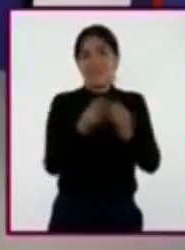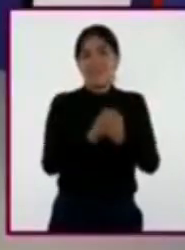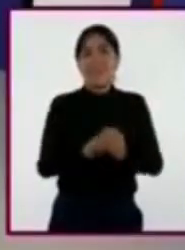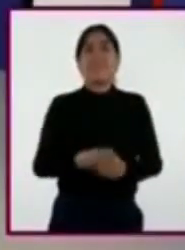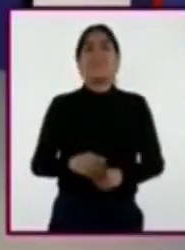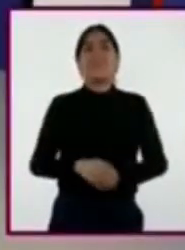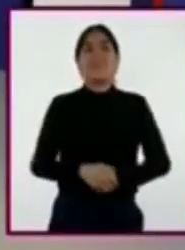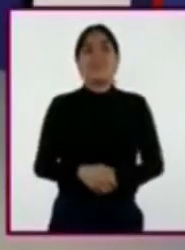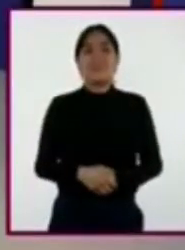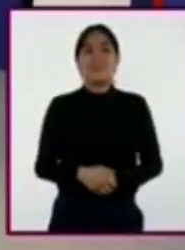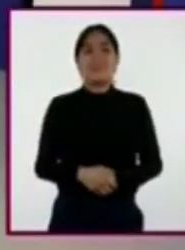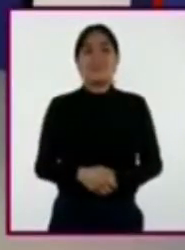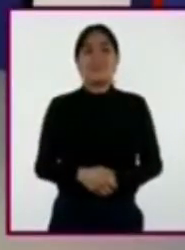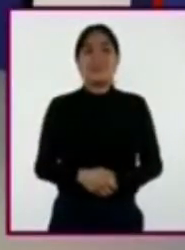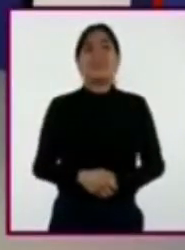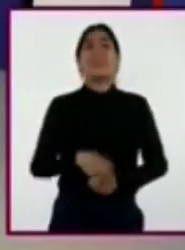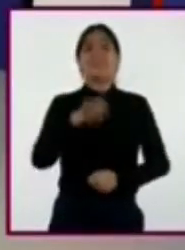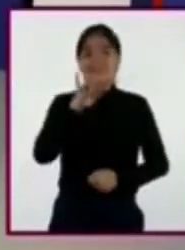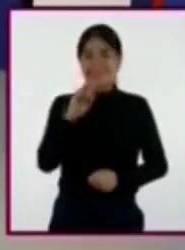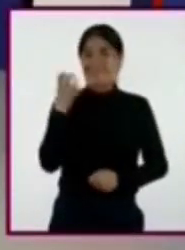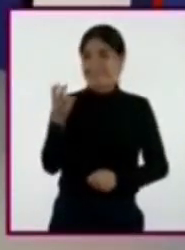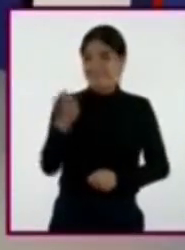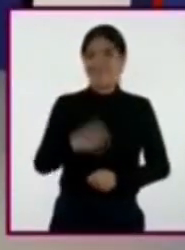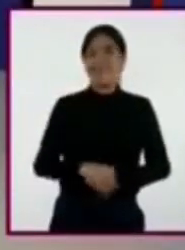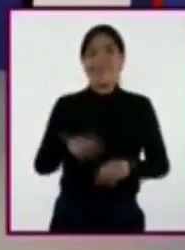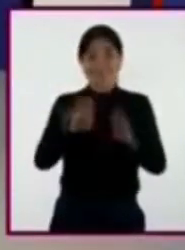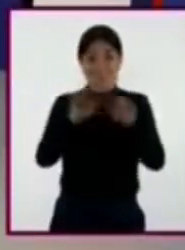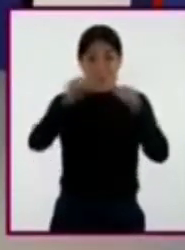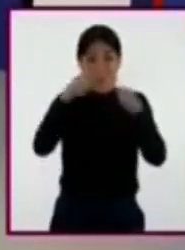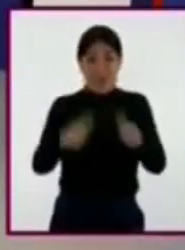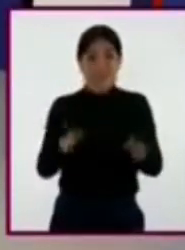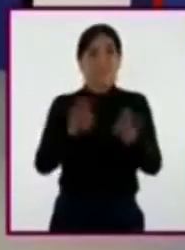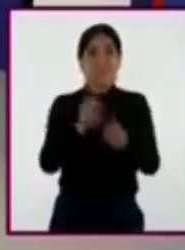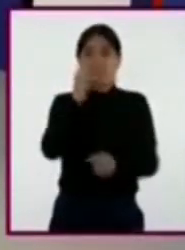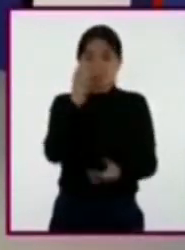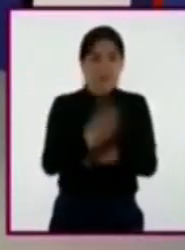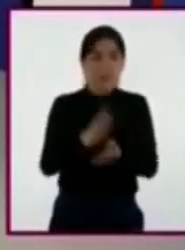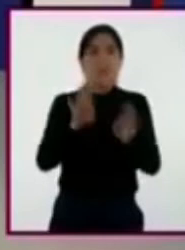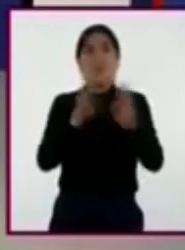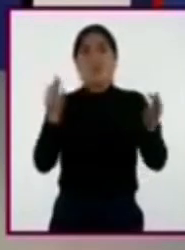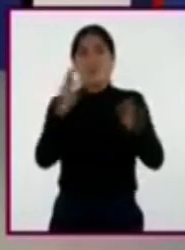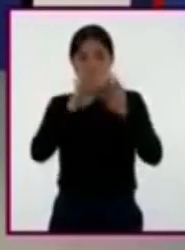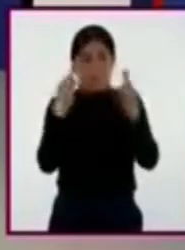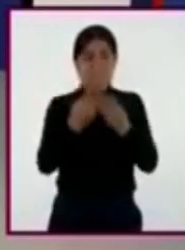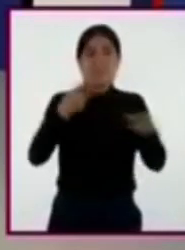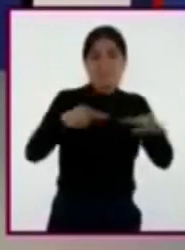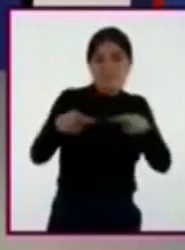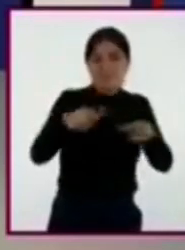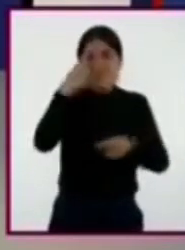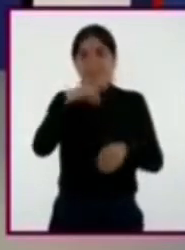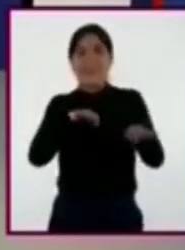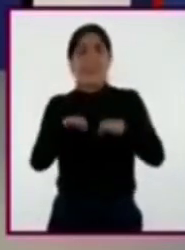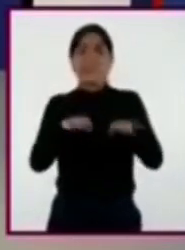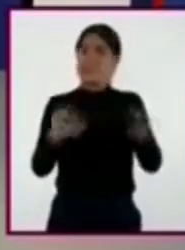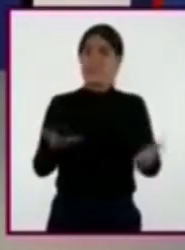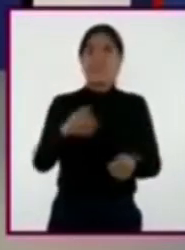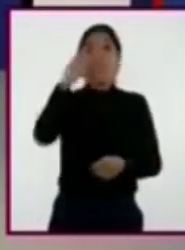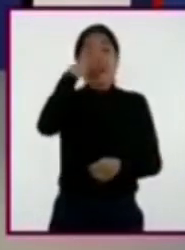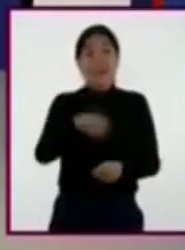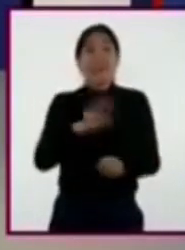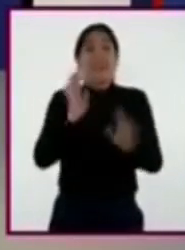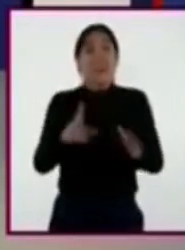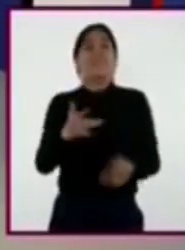colectivo. Así es, y el arte no es la excepción a esta forma de organizarse y de trabajar. Y para que